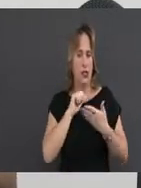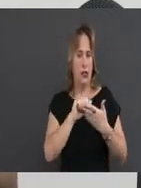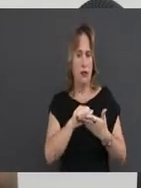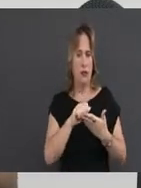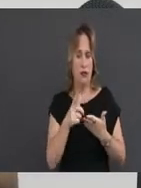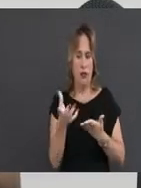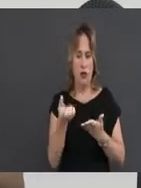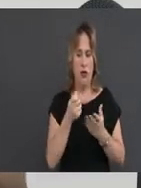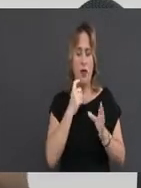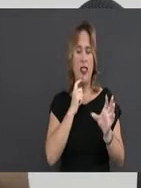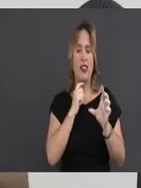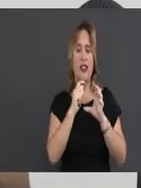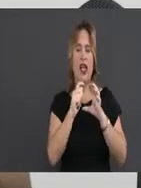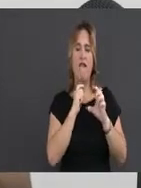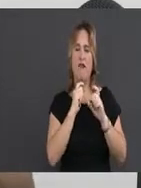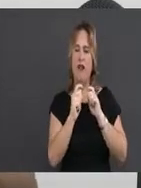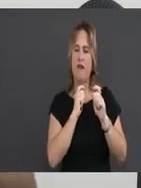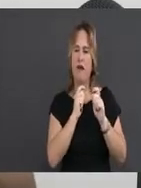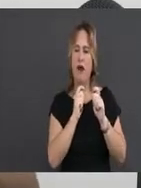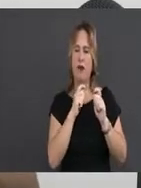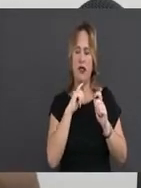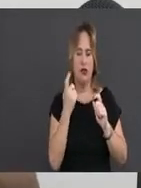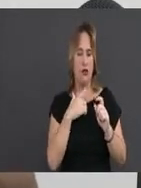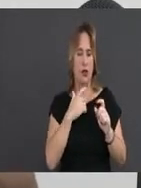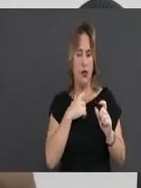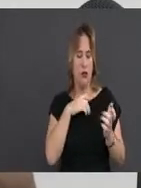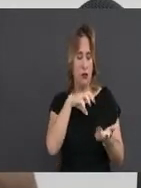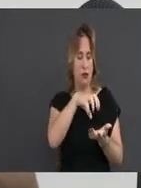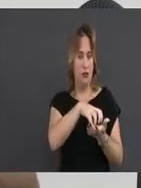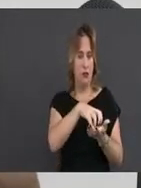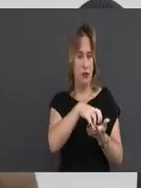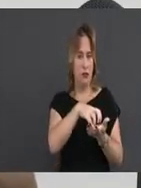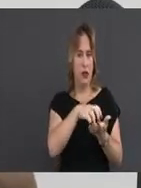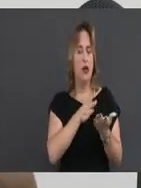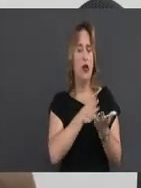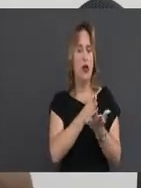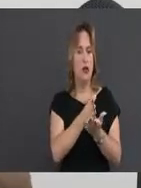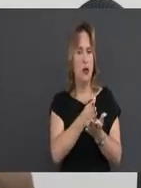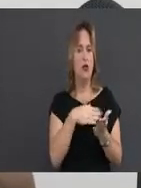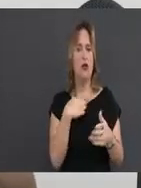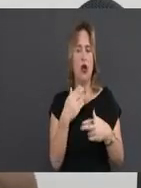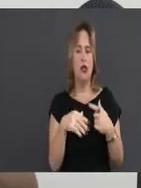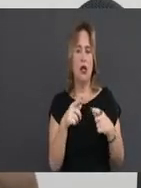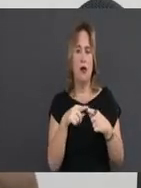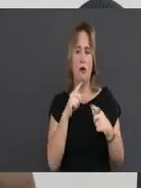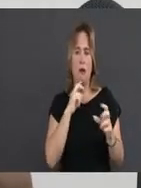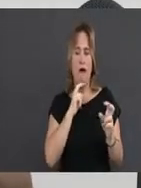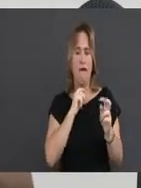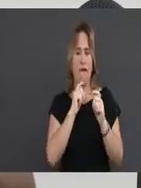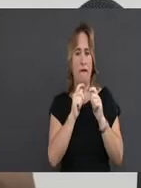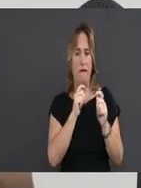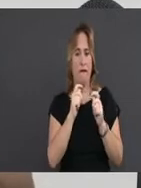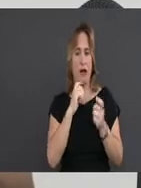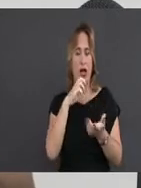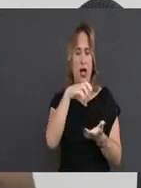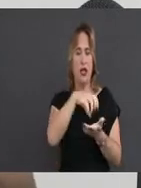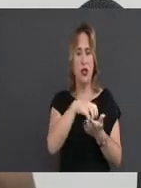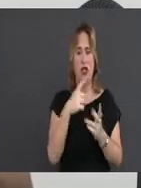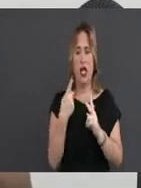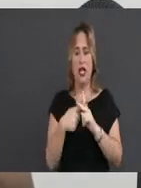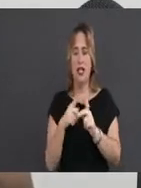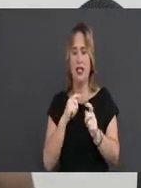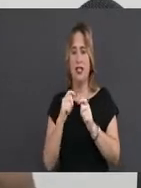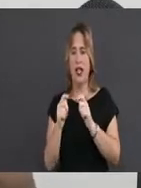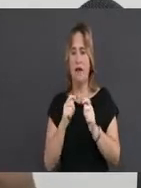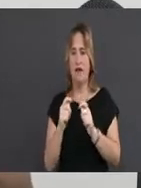cobro electrónico en nuestros puntos de venta se continúa realizando por las plataformas en zona y transfer